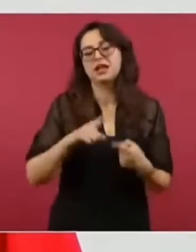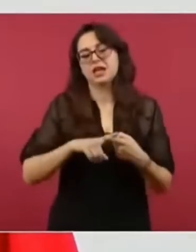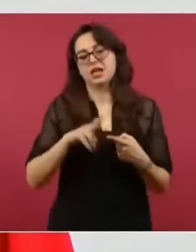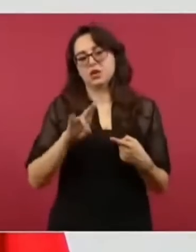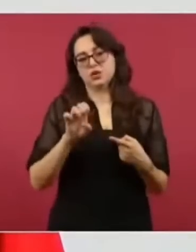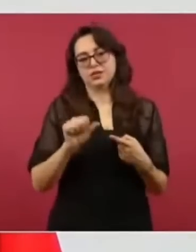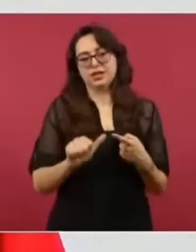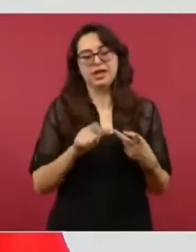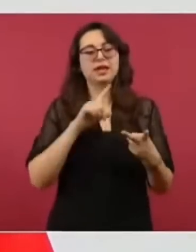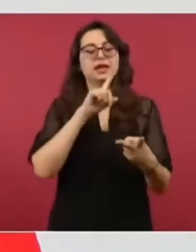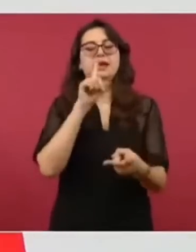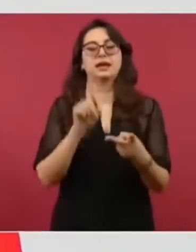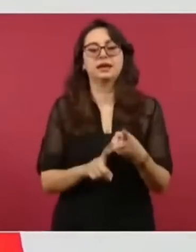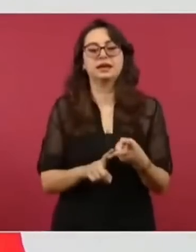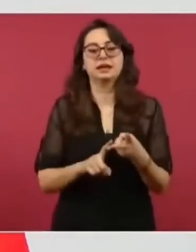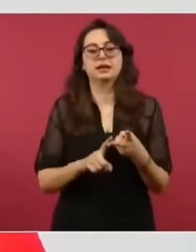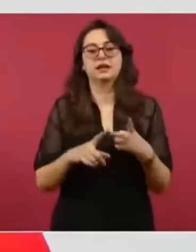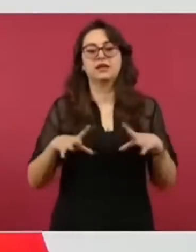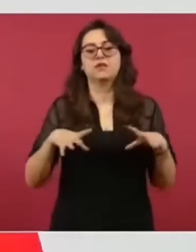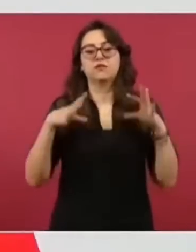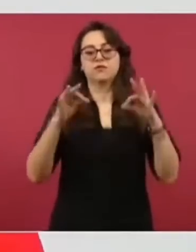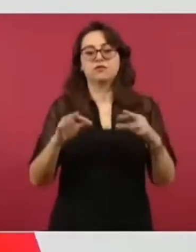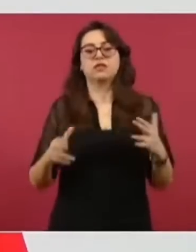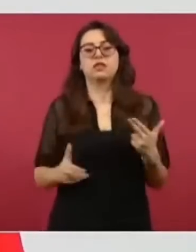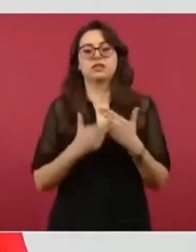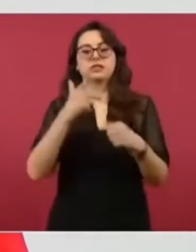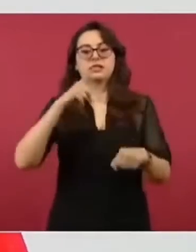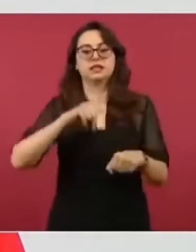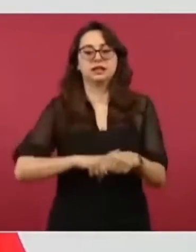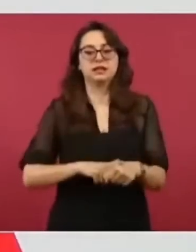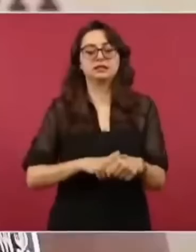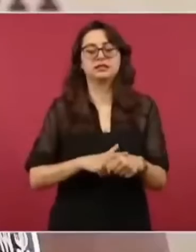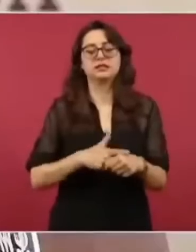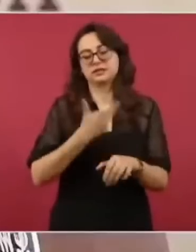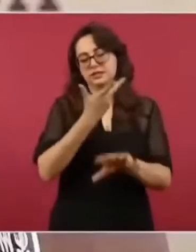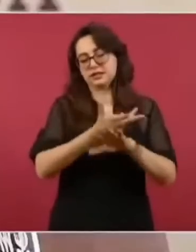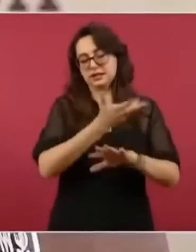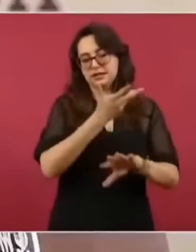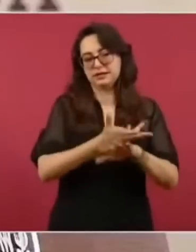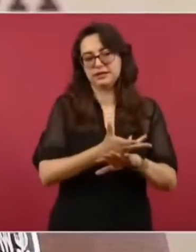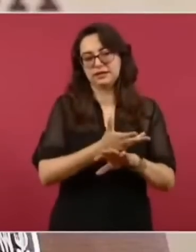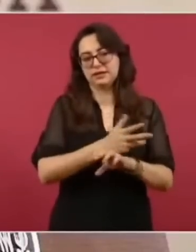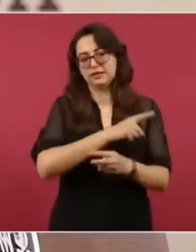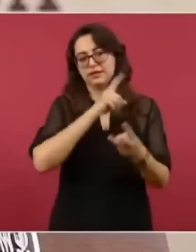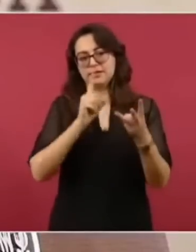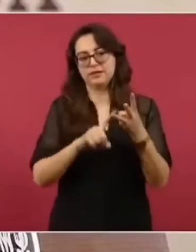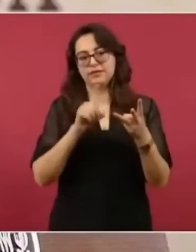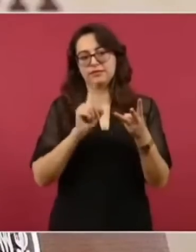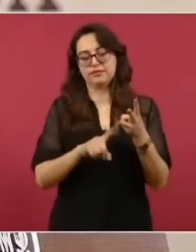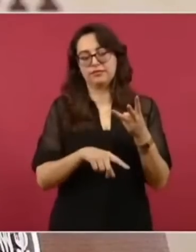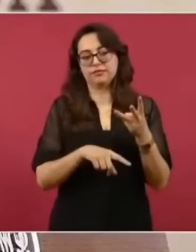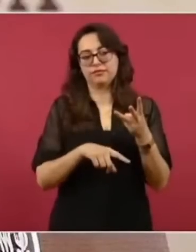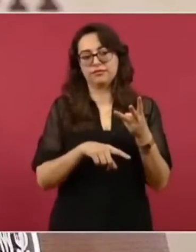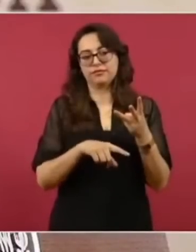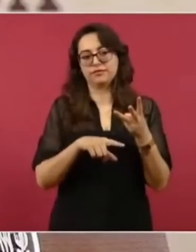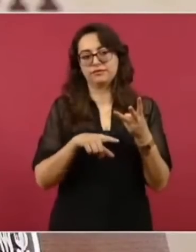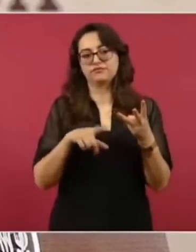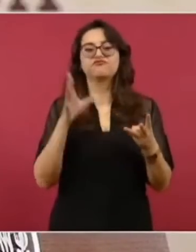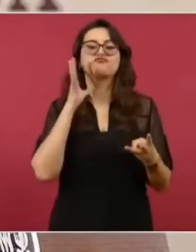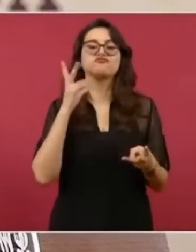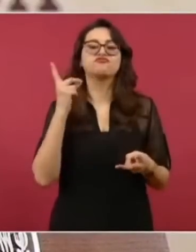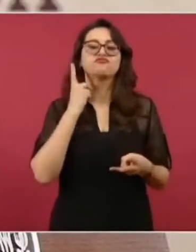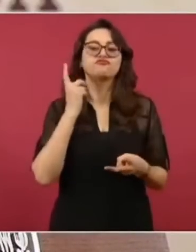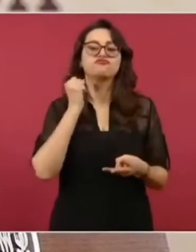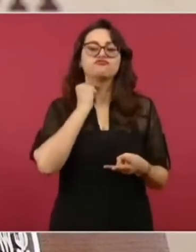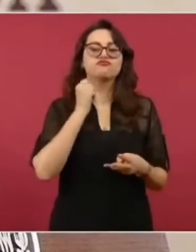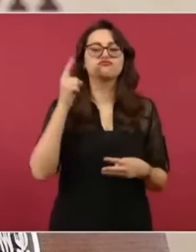NID, que es la Fundación Nacional para la Democracia, por sus siglas en inglés, y la cual depende del Congreso de